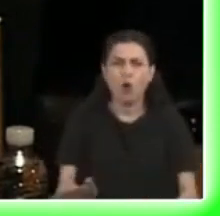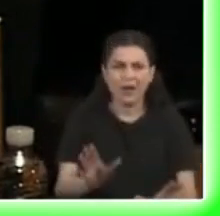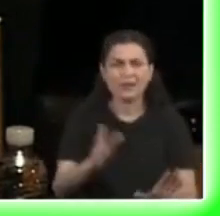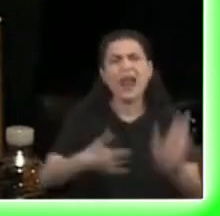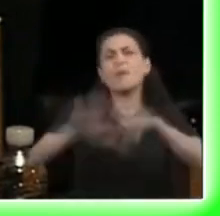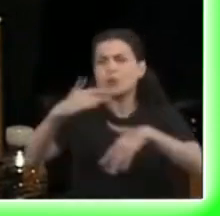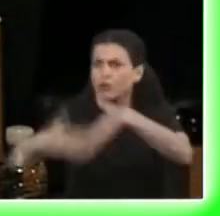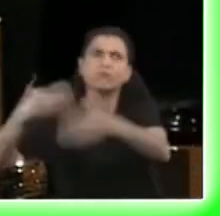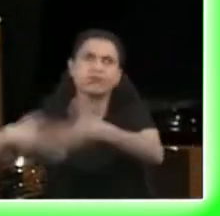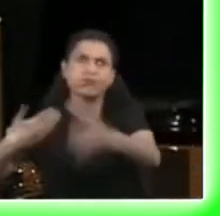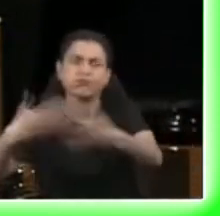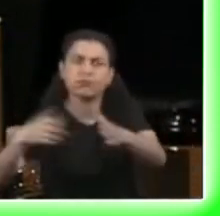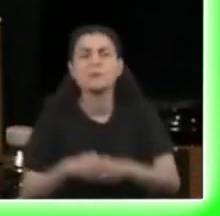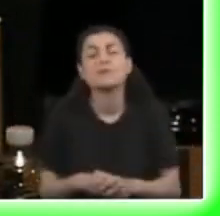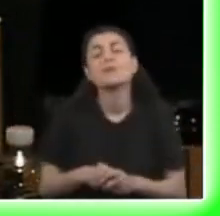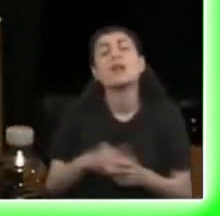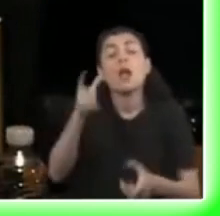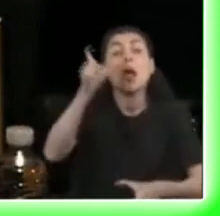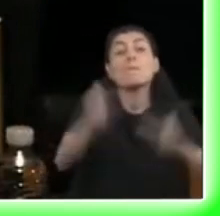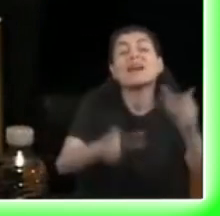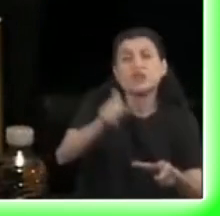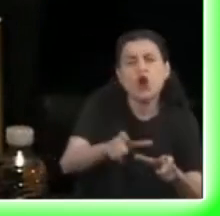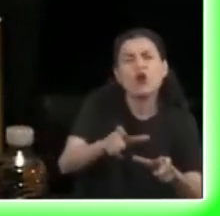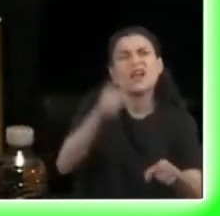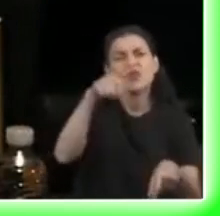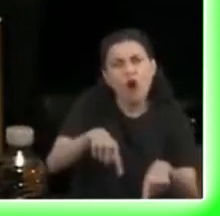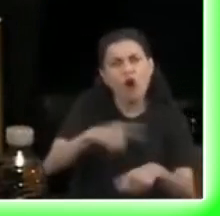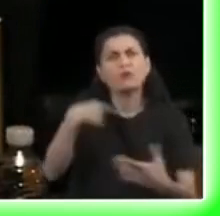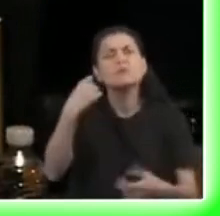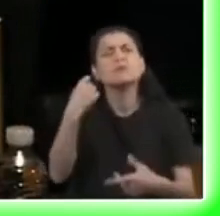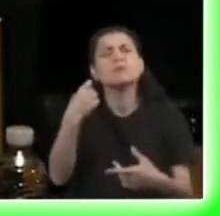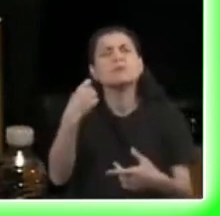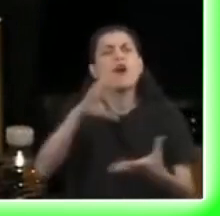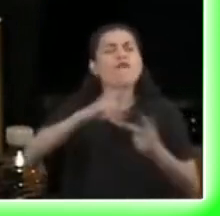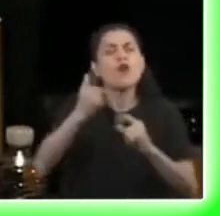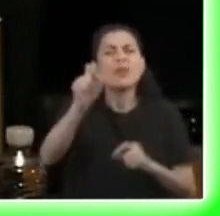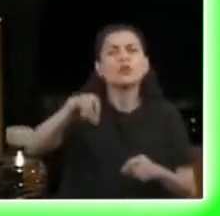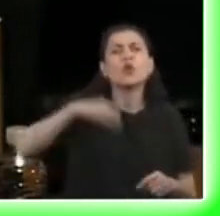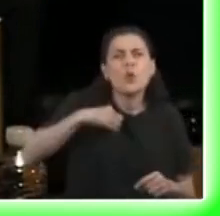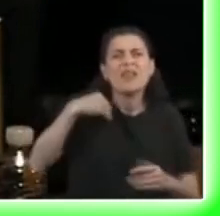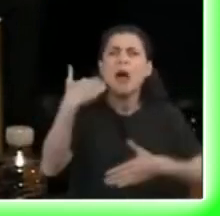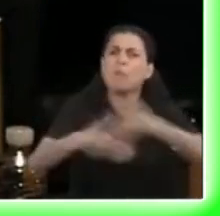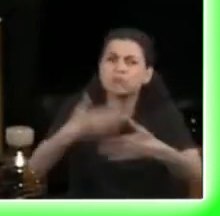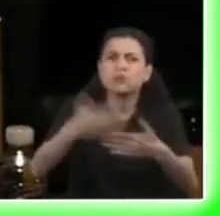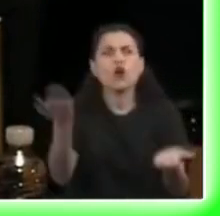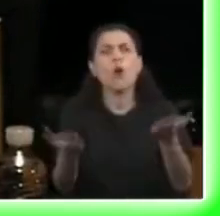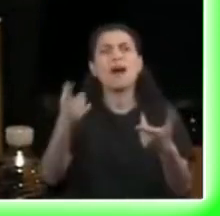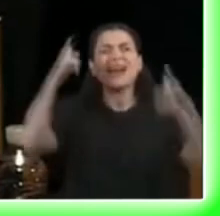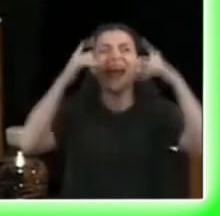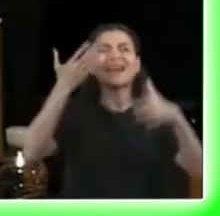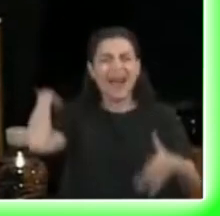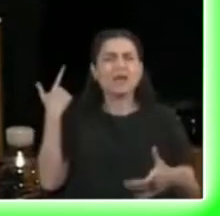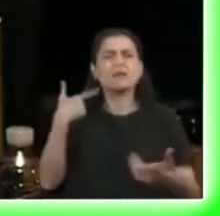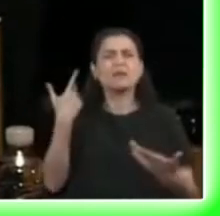media tiene mejores niveles de vida que lo que tenía un rey hace 200, 300 años. Por eso no es casualidad que